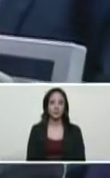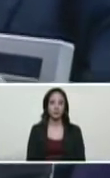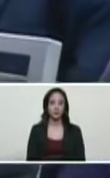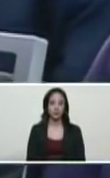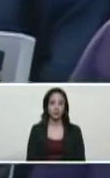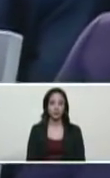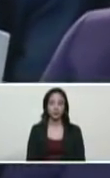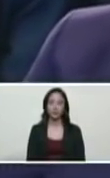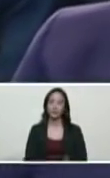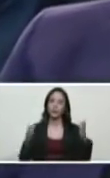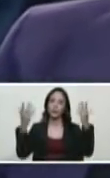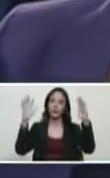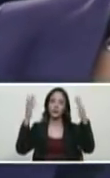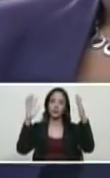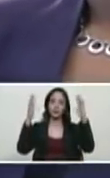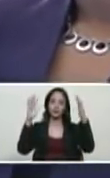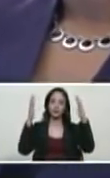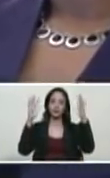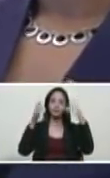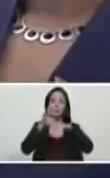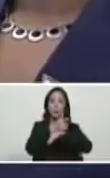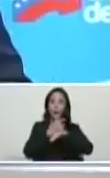A nuestro gobernador,